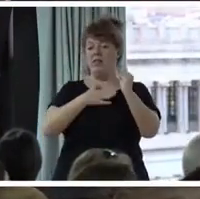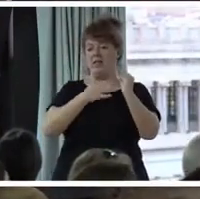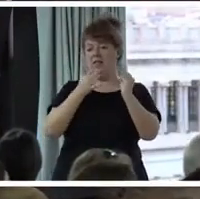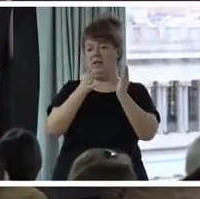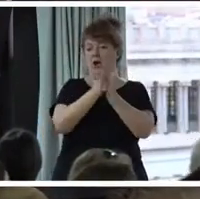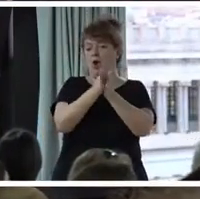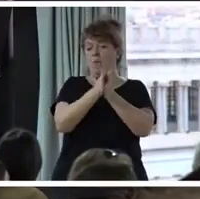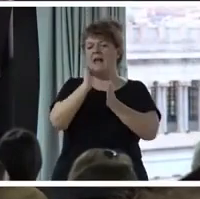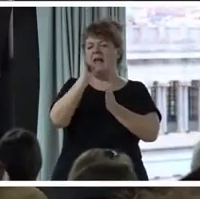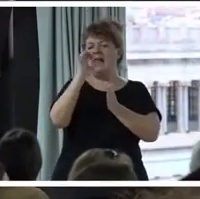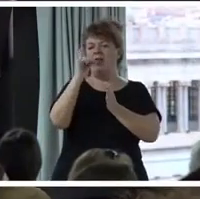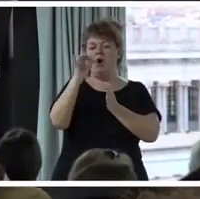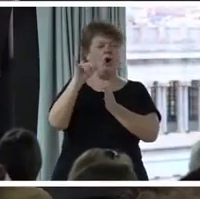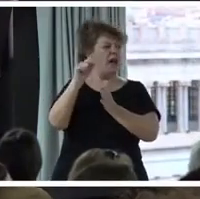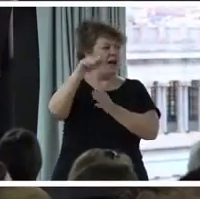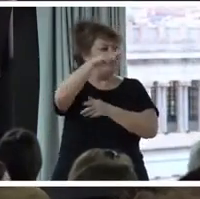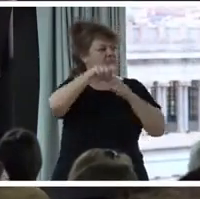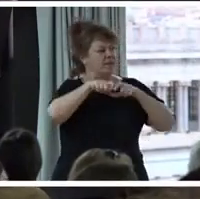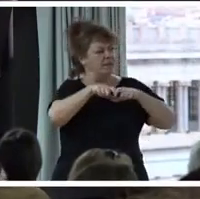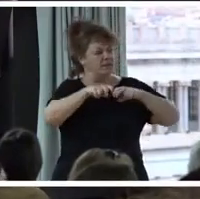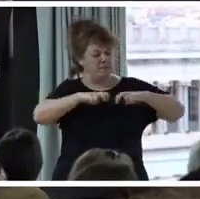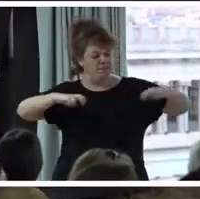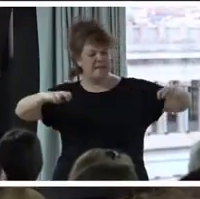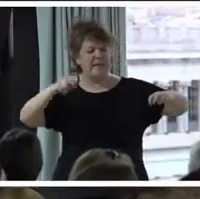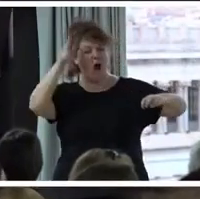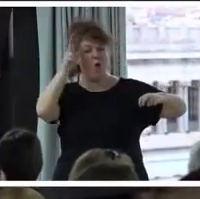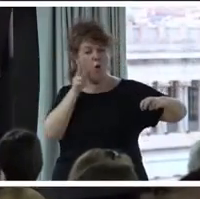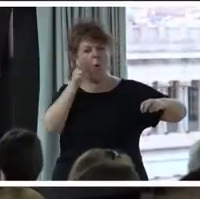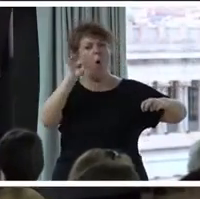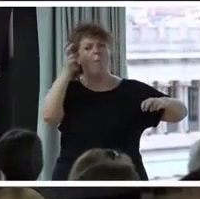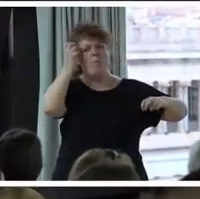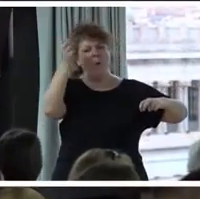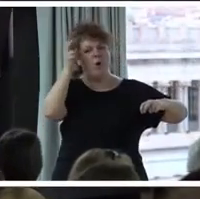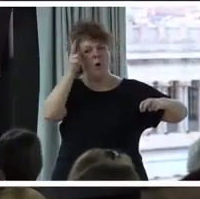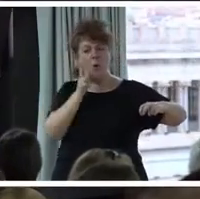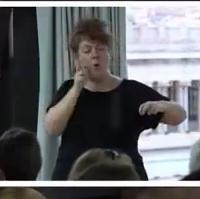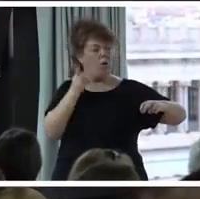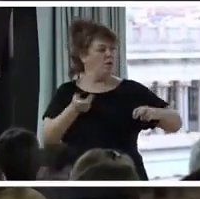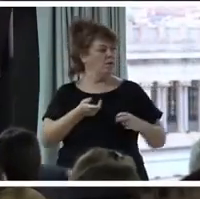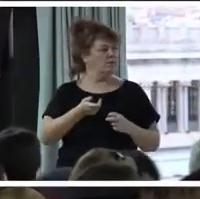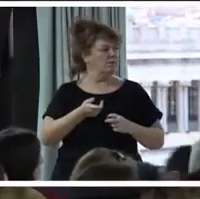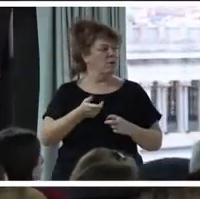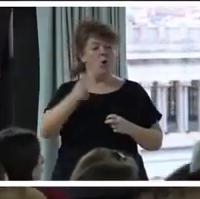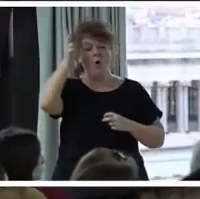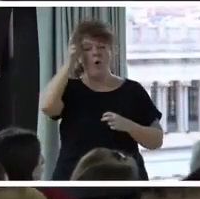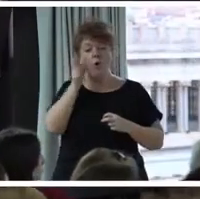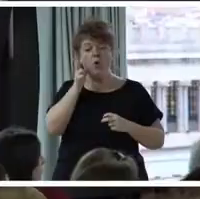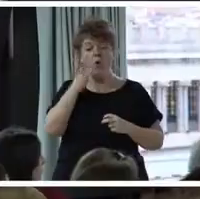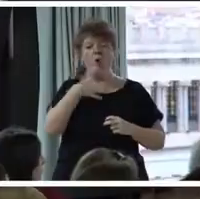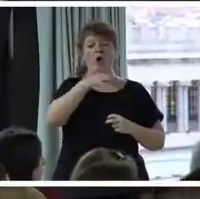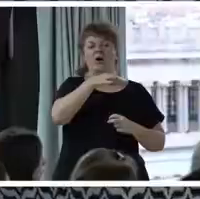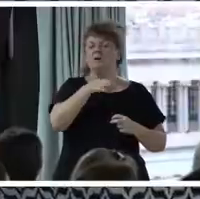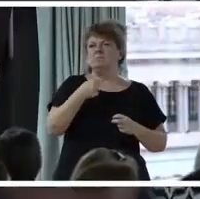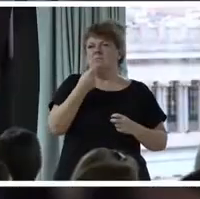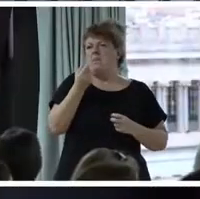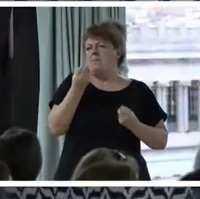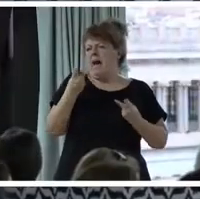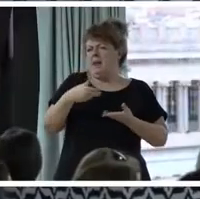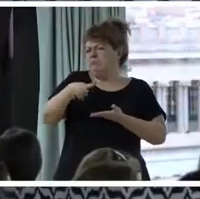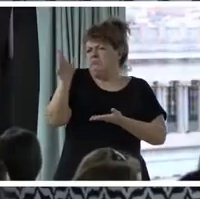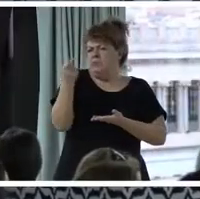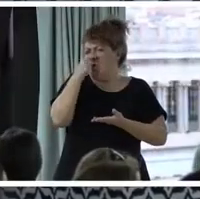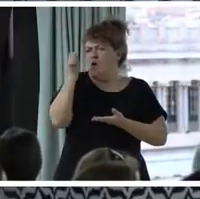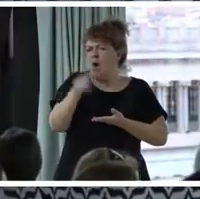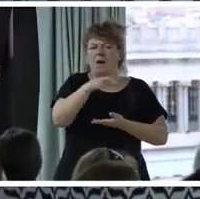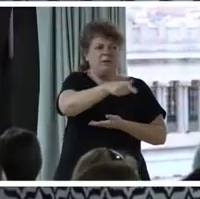una una mesa de lujo solemos decir aquello de de mesas o paneles de lujos Pero bueno Quién quiere lujo teniendo queriendo pudiendo tener derechos no y yo creo que esta es